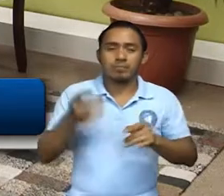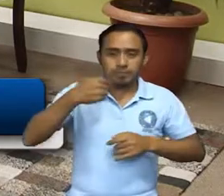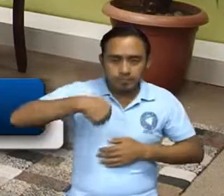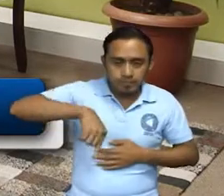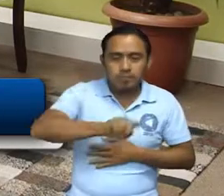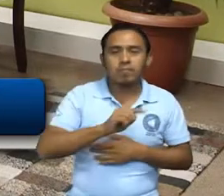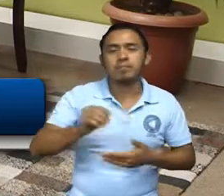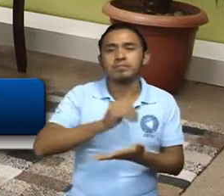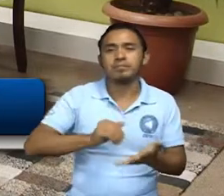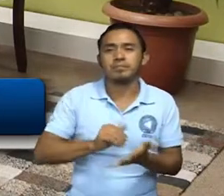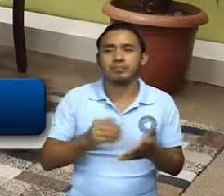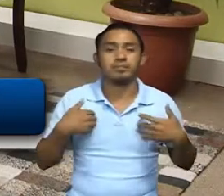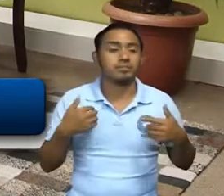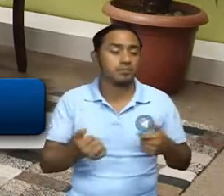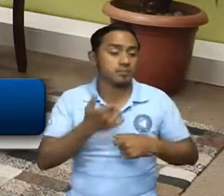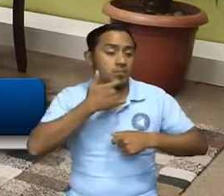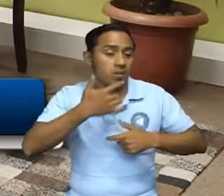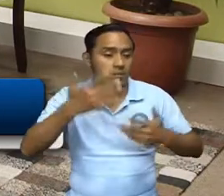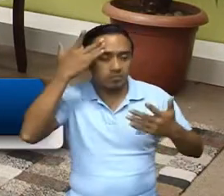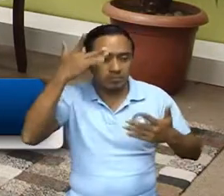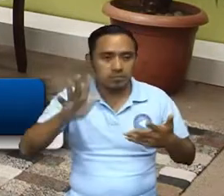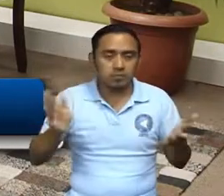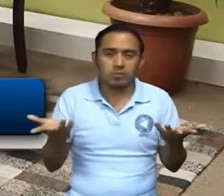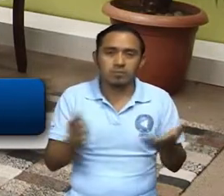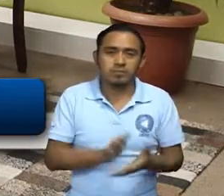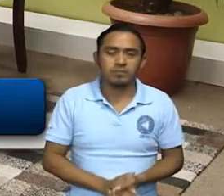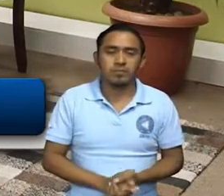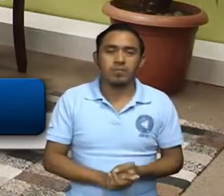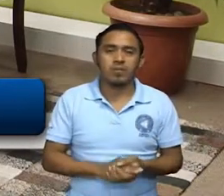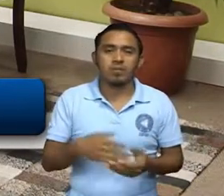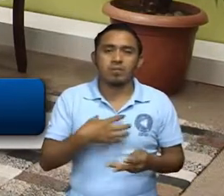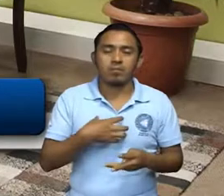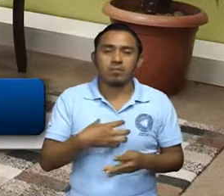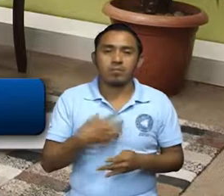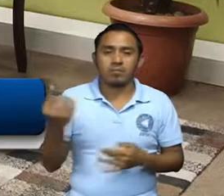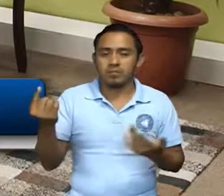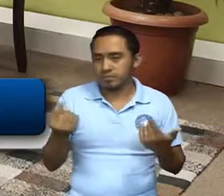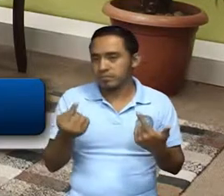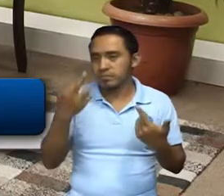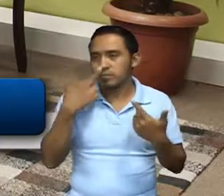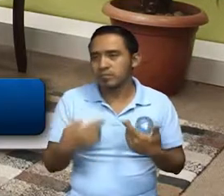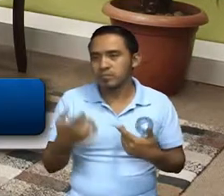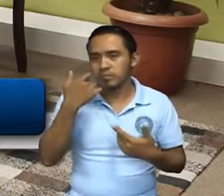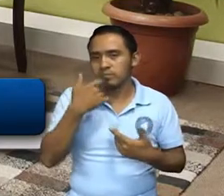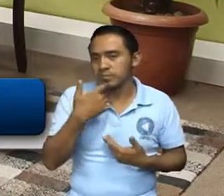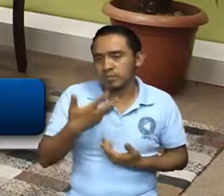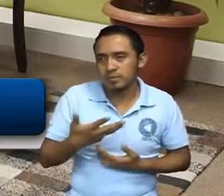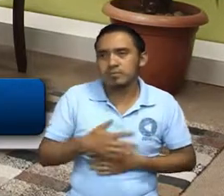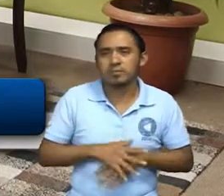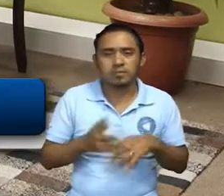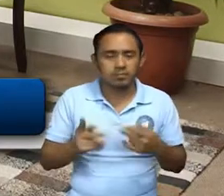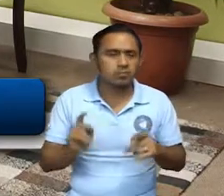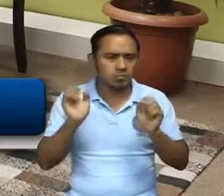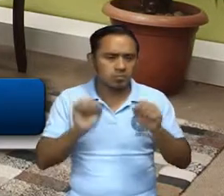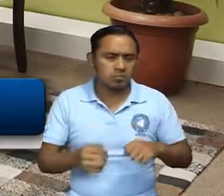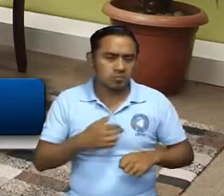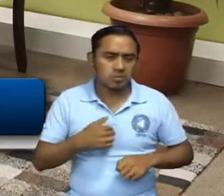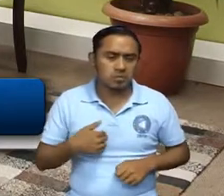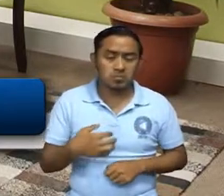salud para saber a ciencia cierta de que viene el sangrado. Así pero es. Podemos utilizar esos primeros auxilios